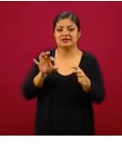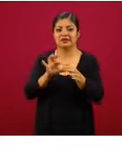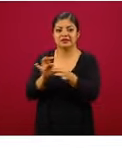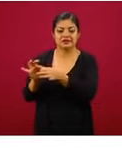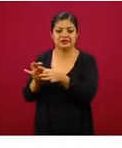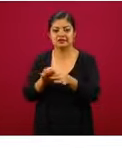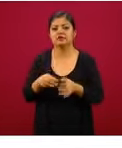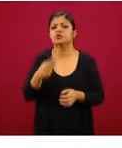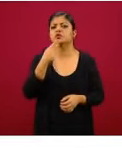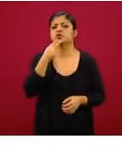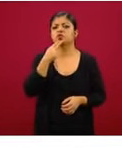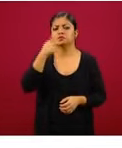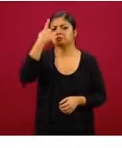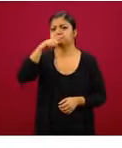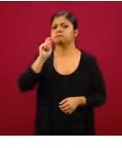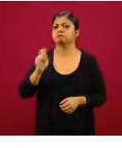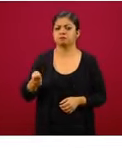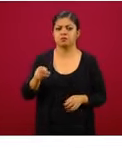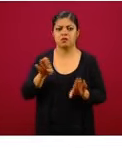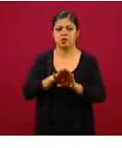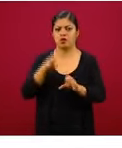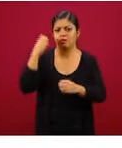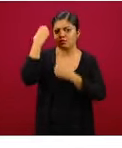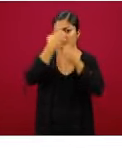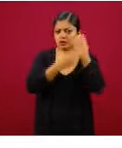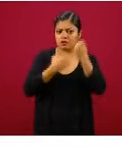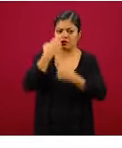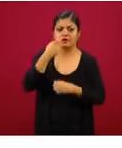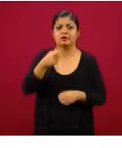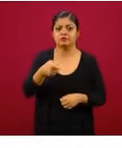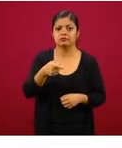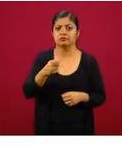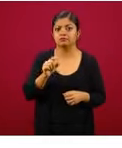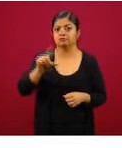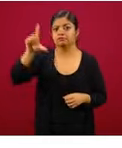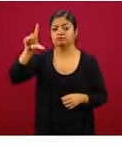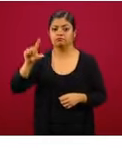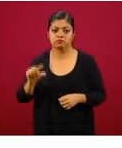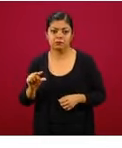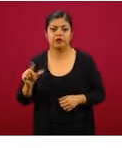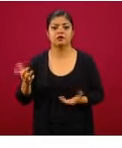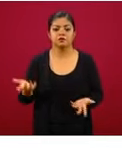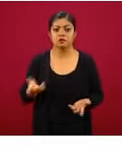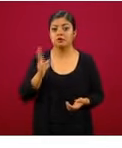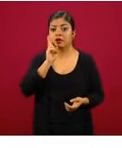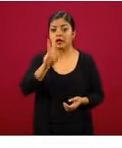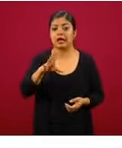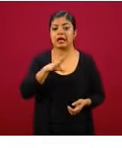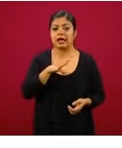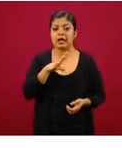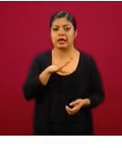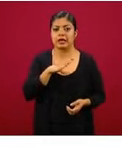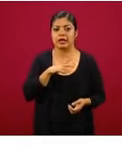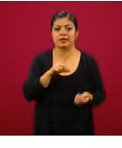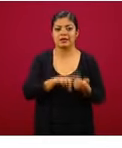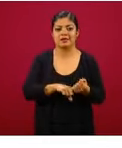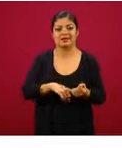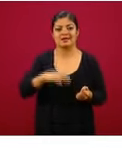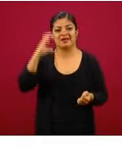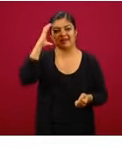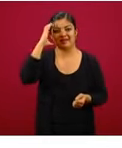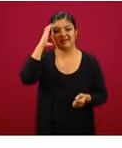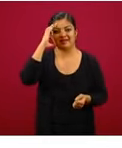por utilidad monitorear este comportamiento. Vemos cómo las camas